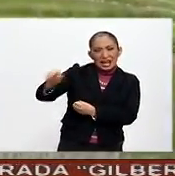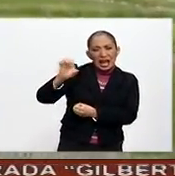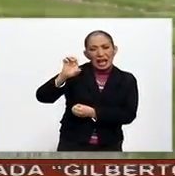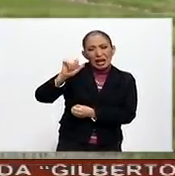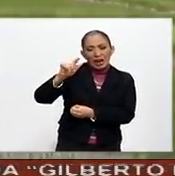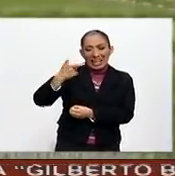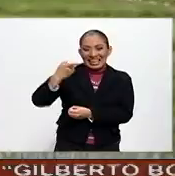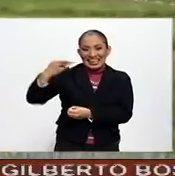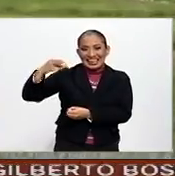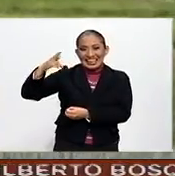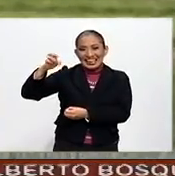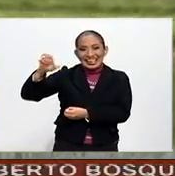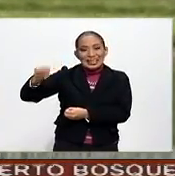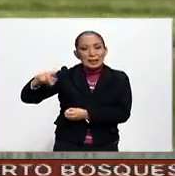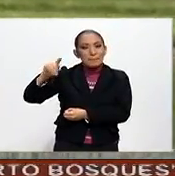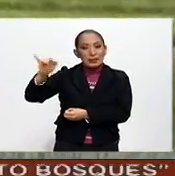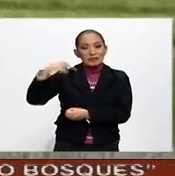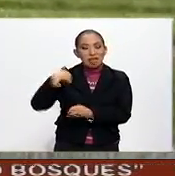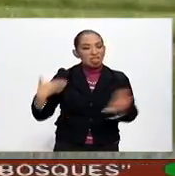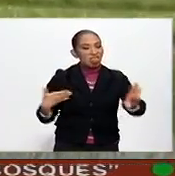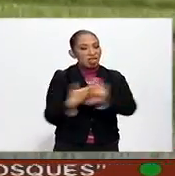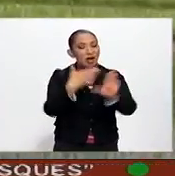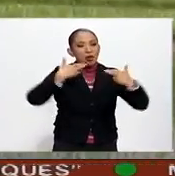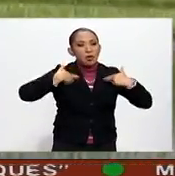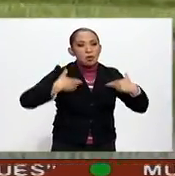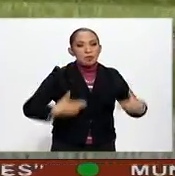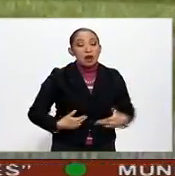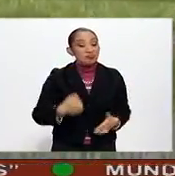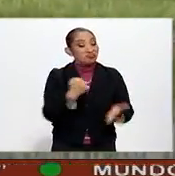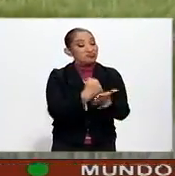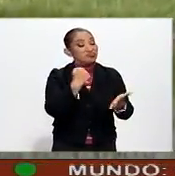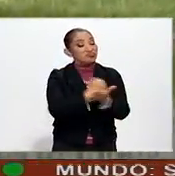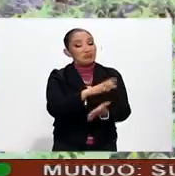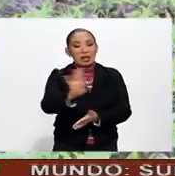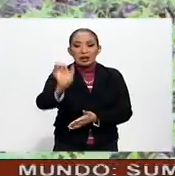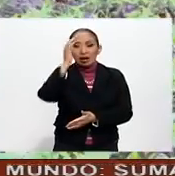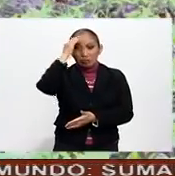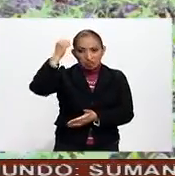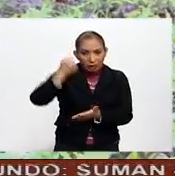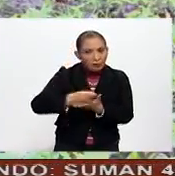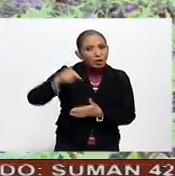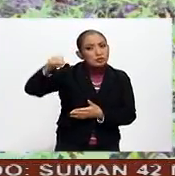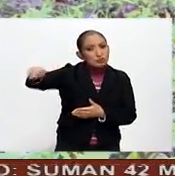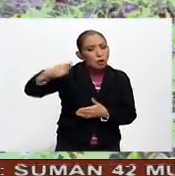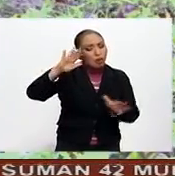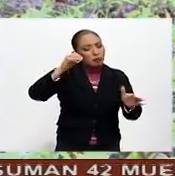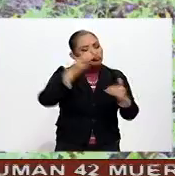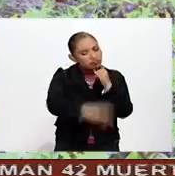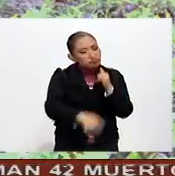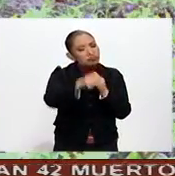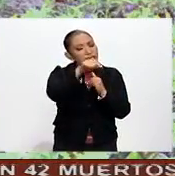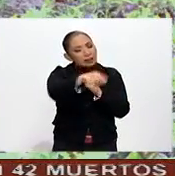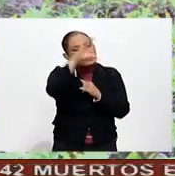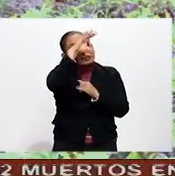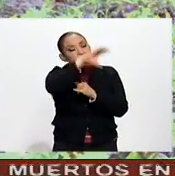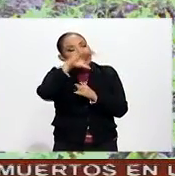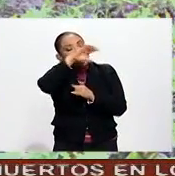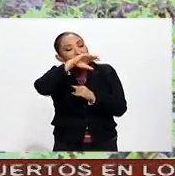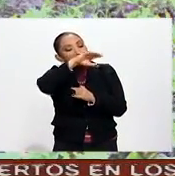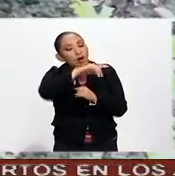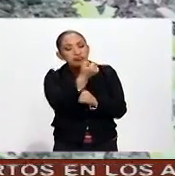a Greenpeace, de atentar contra la humanidad y le exigen reconocer las conclusiones de los